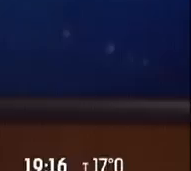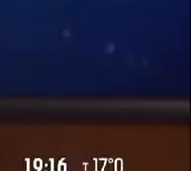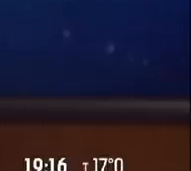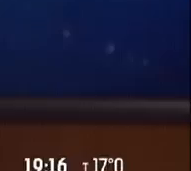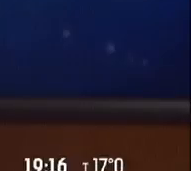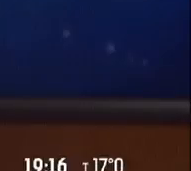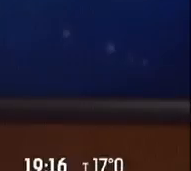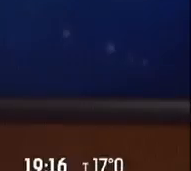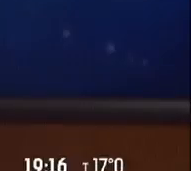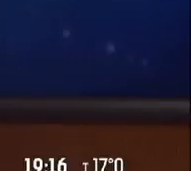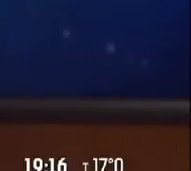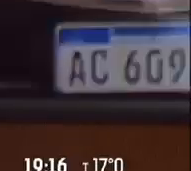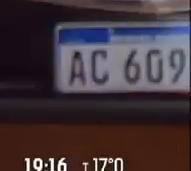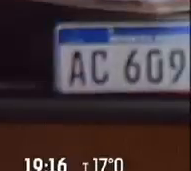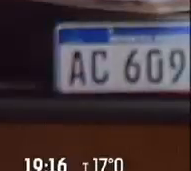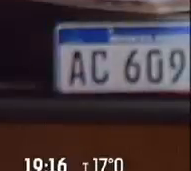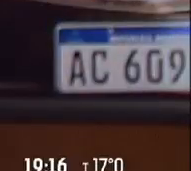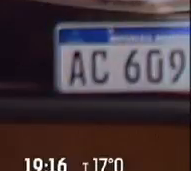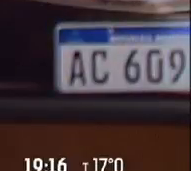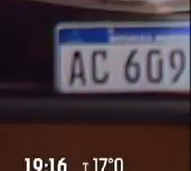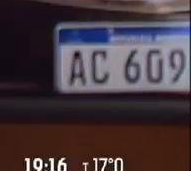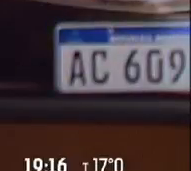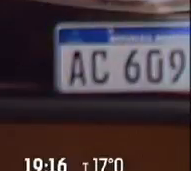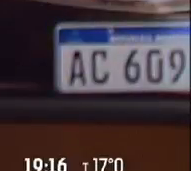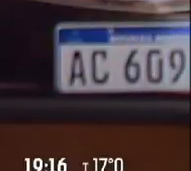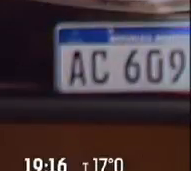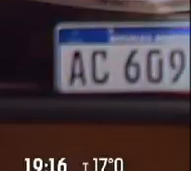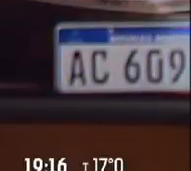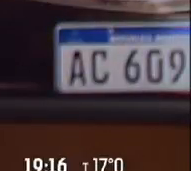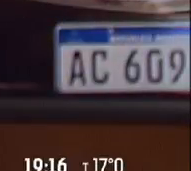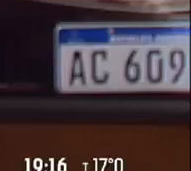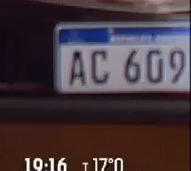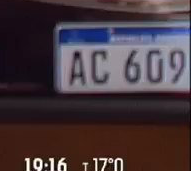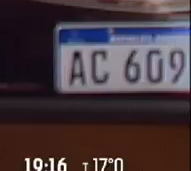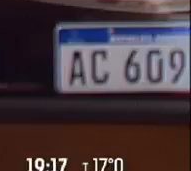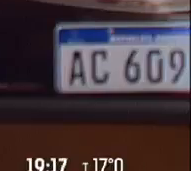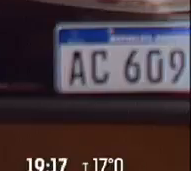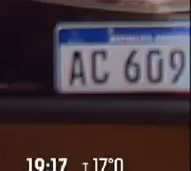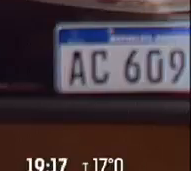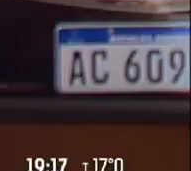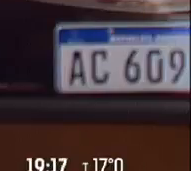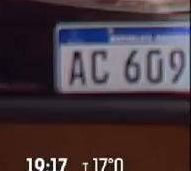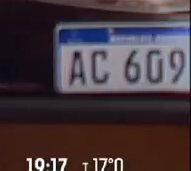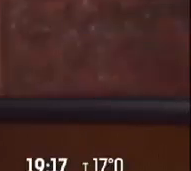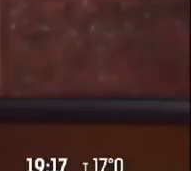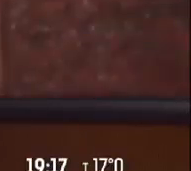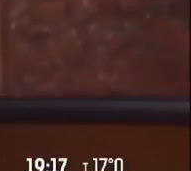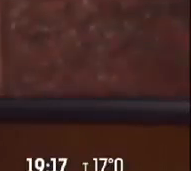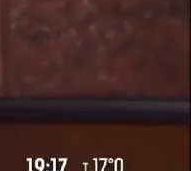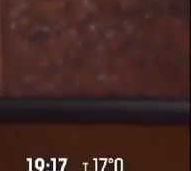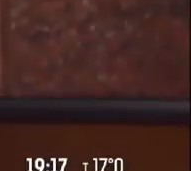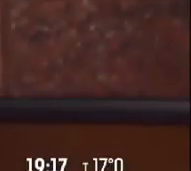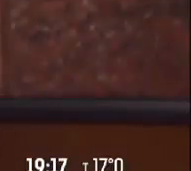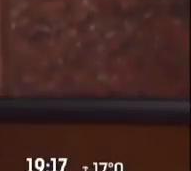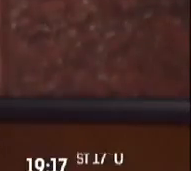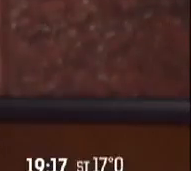dólar a nosotros nos está dando segunda semana que estamos teniendo un relevamiento de precios en alimentos arriba